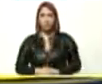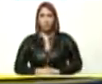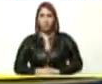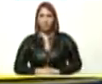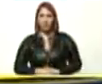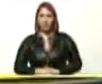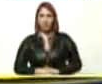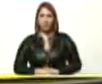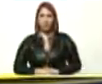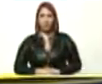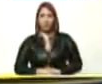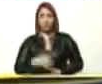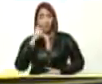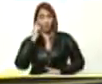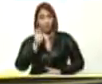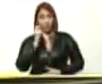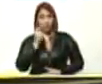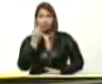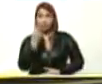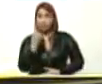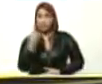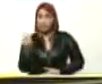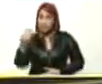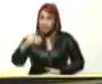es una tarea pendiente,